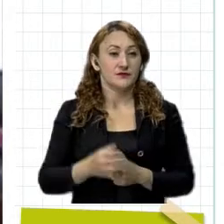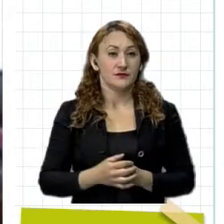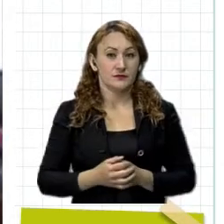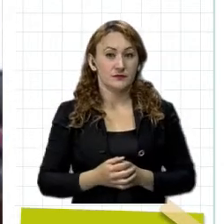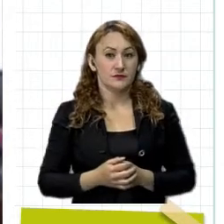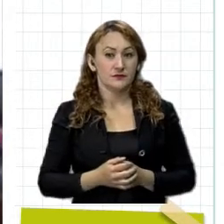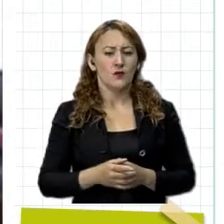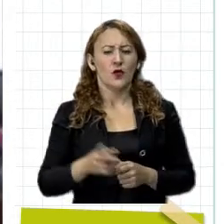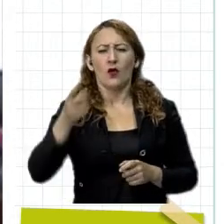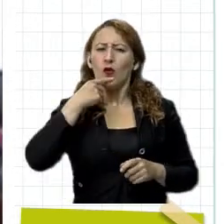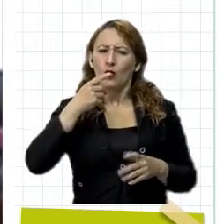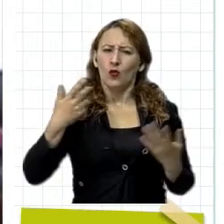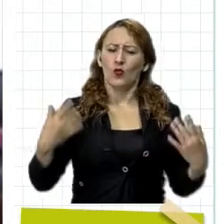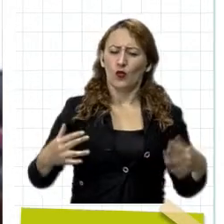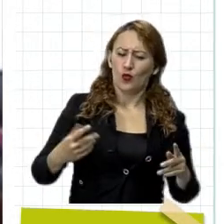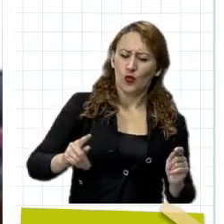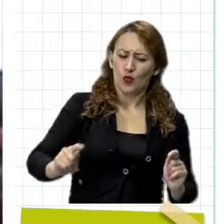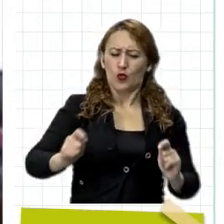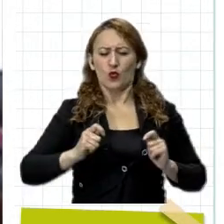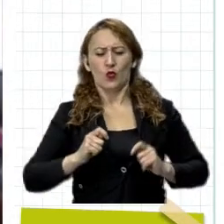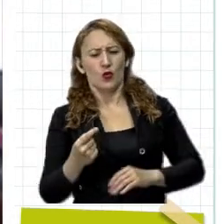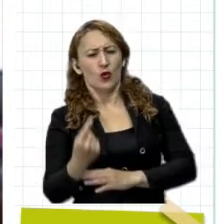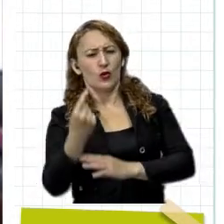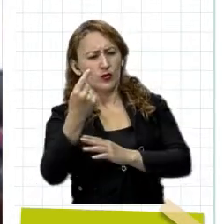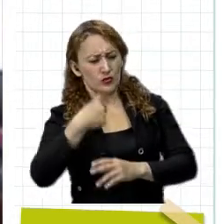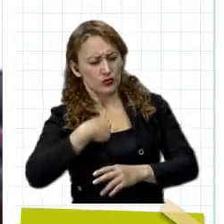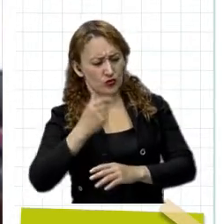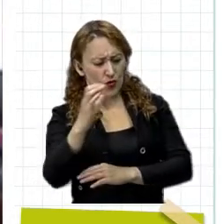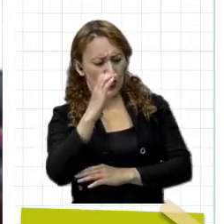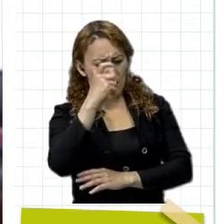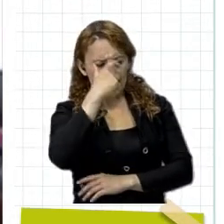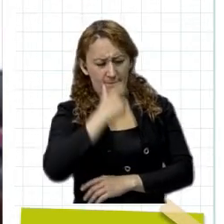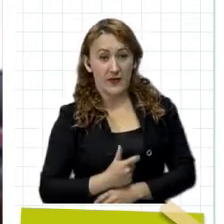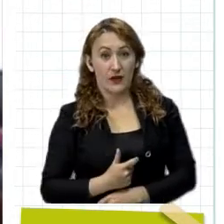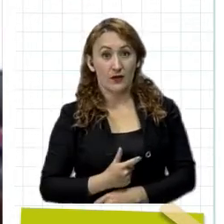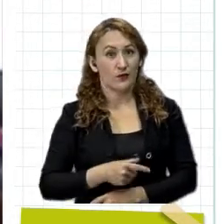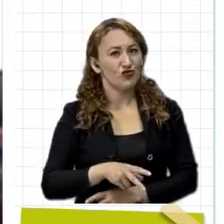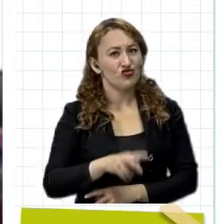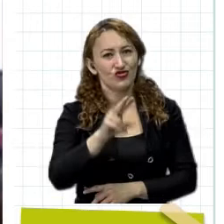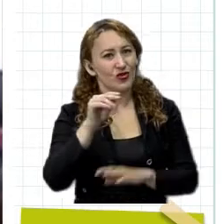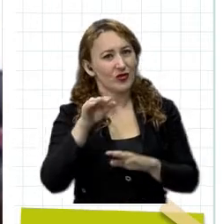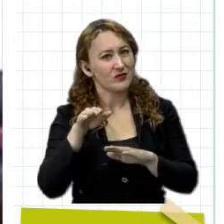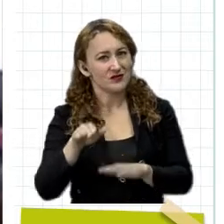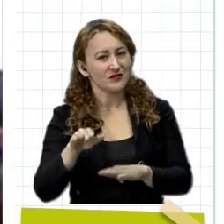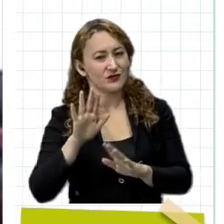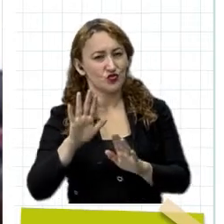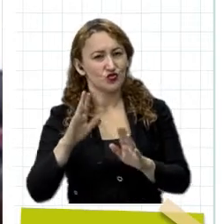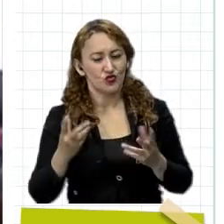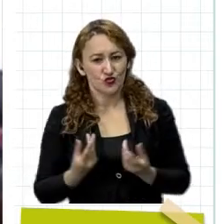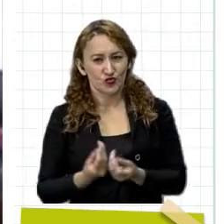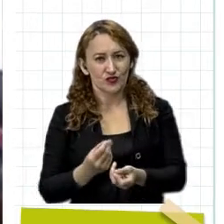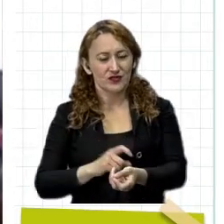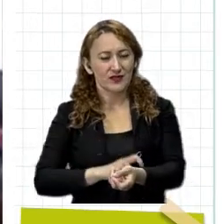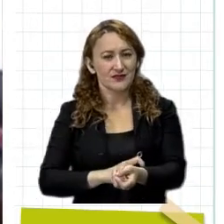que disfrutan de estos cargos en su condición de colombianos y no en representación de su espíritu. En consecuencia, no